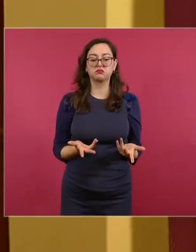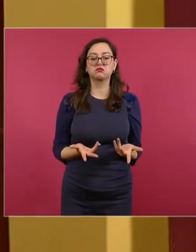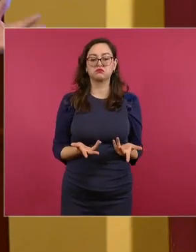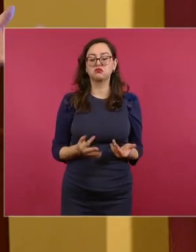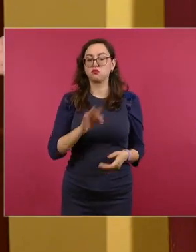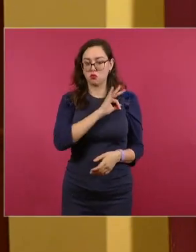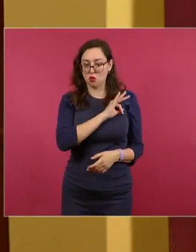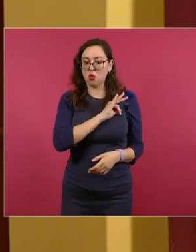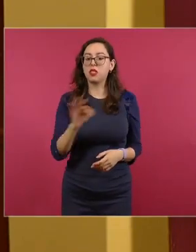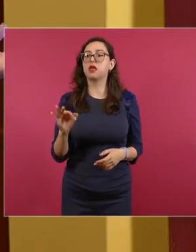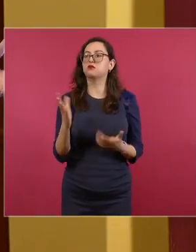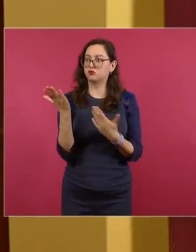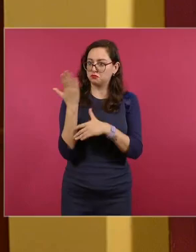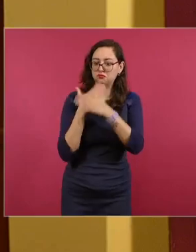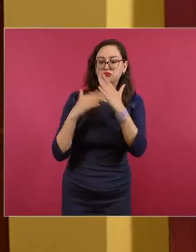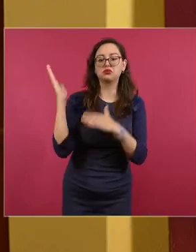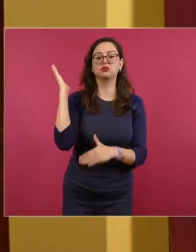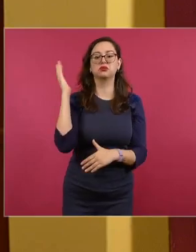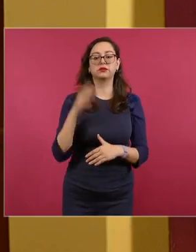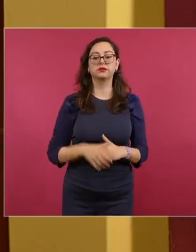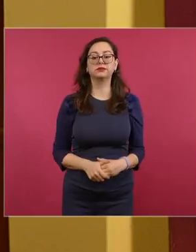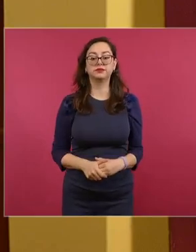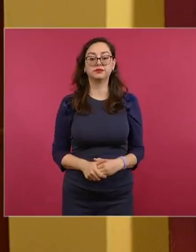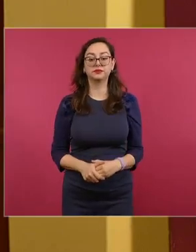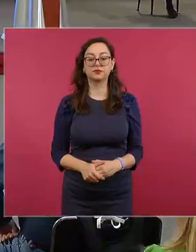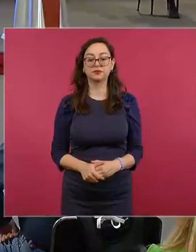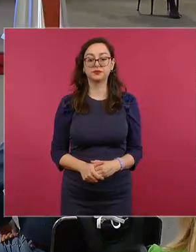México y Estados Unidos.